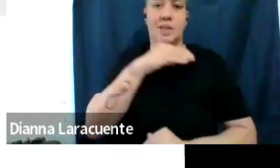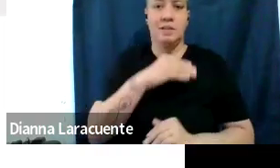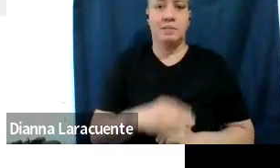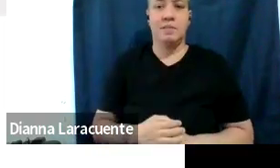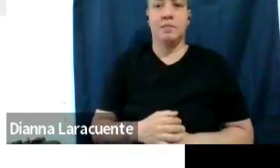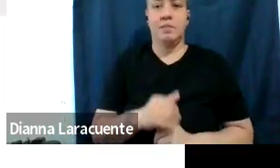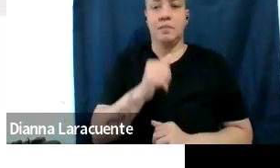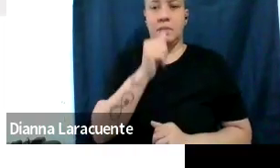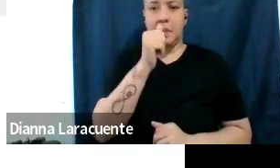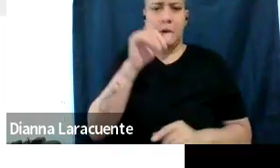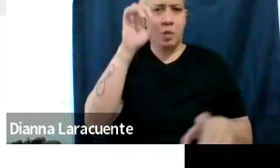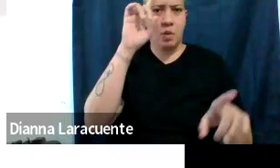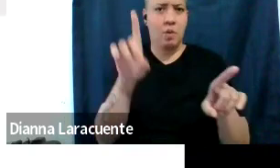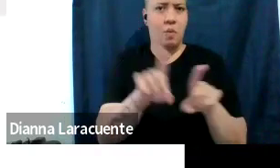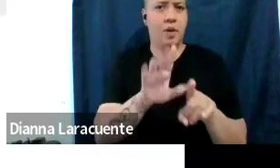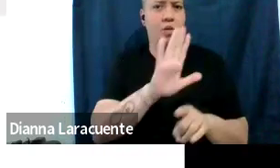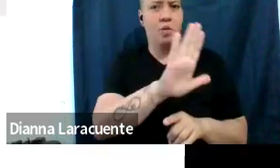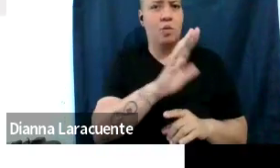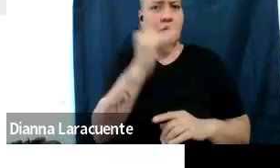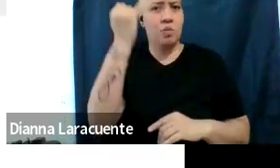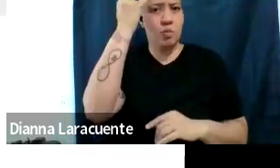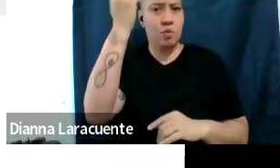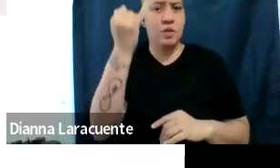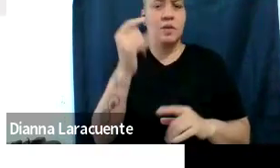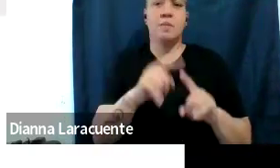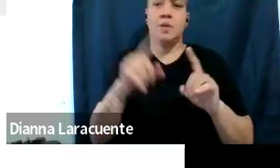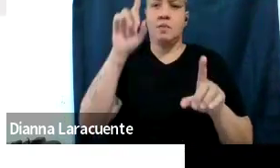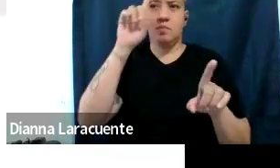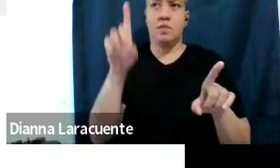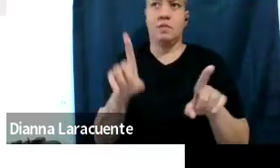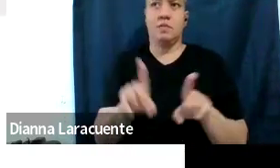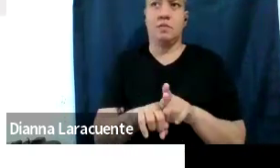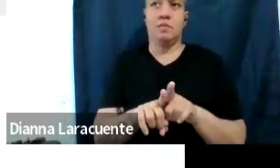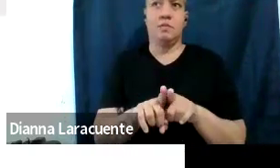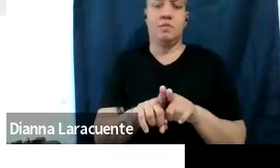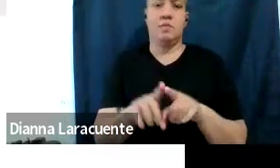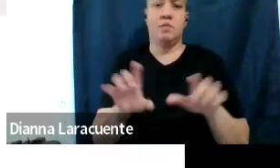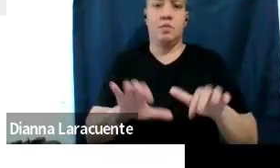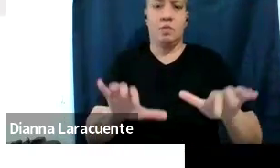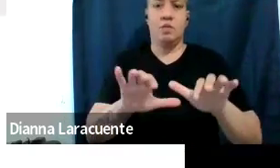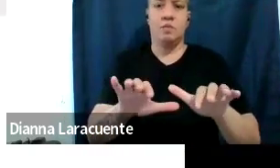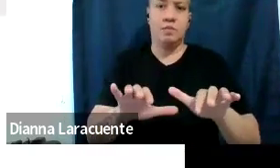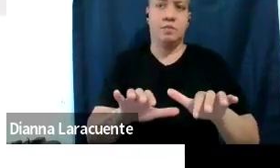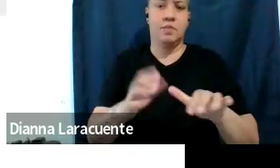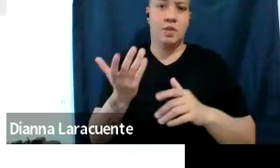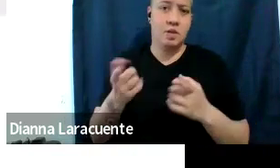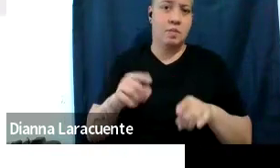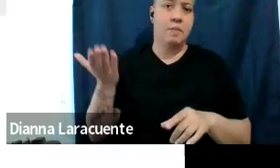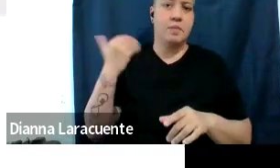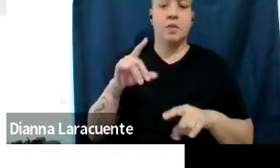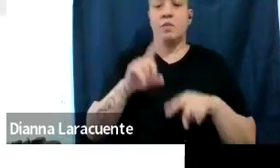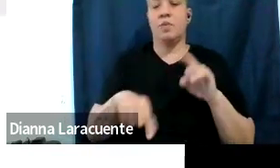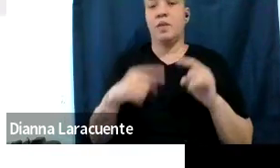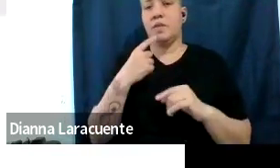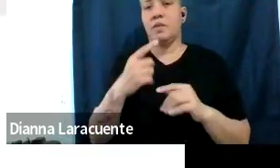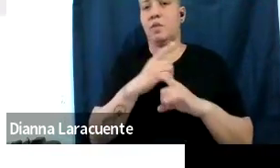tiene que estar de acuerdo con sus principios, pero hay que estar de acuerdo con lo que hizo y con lo que fue. No se puede decir que no